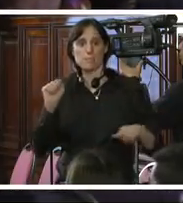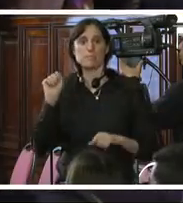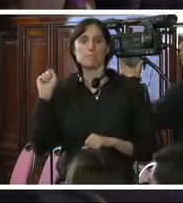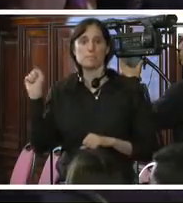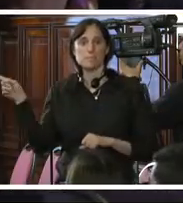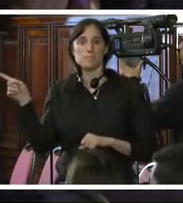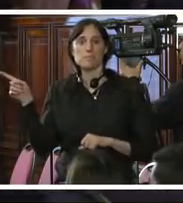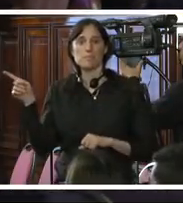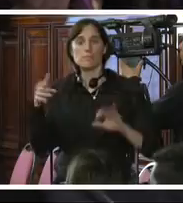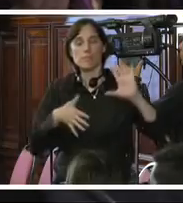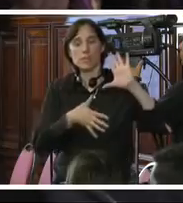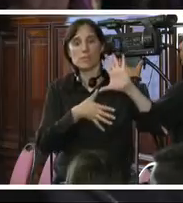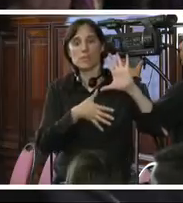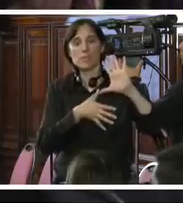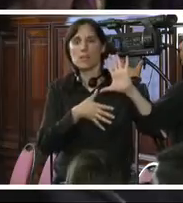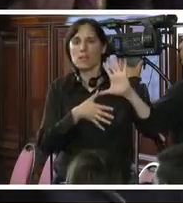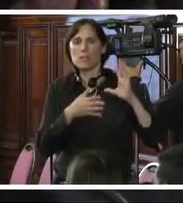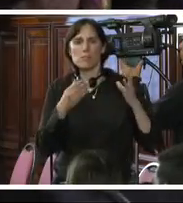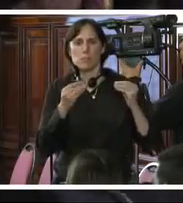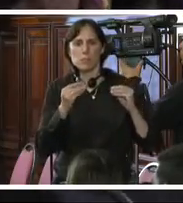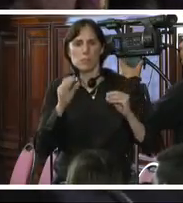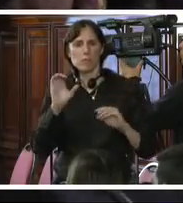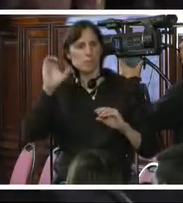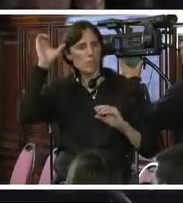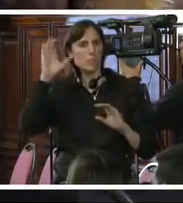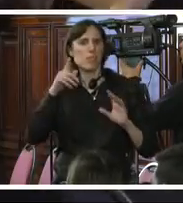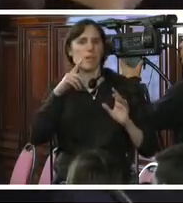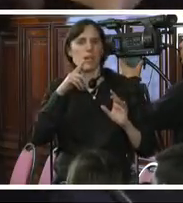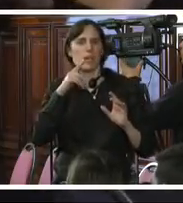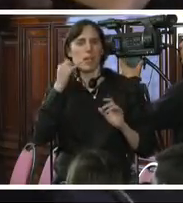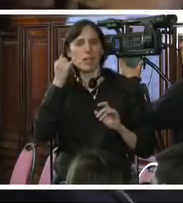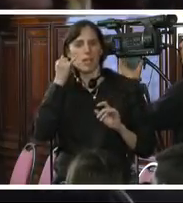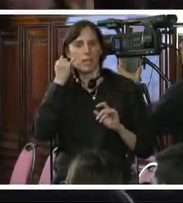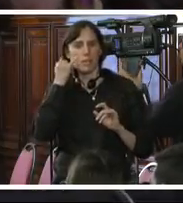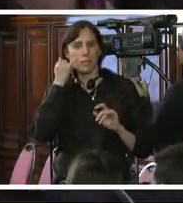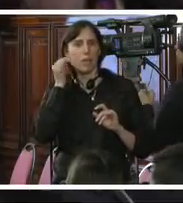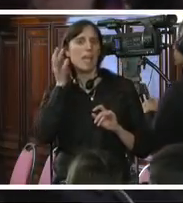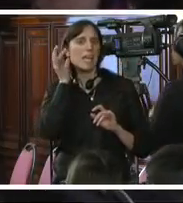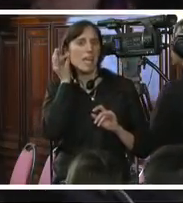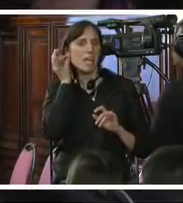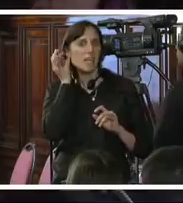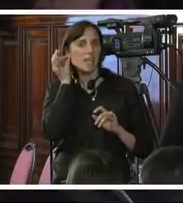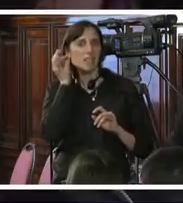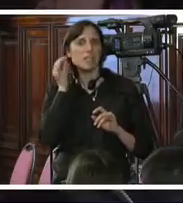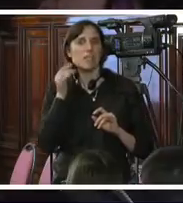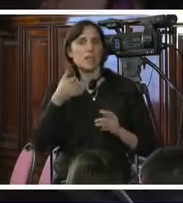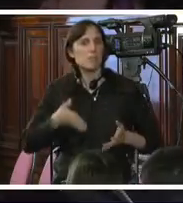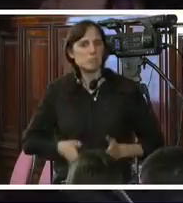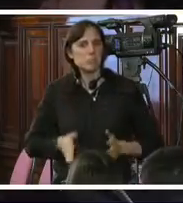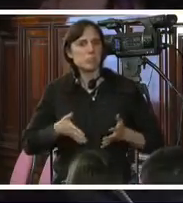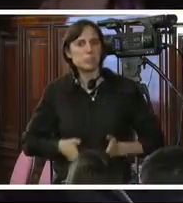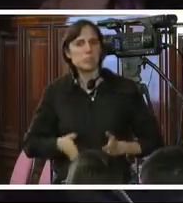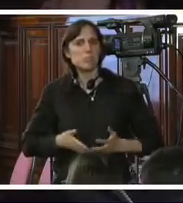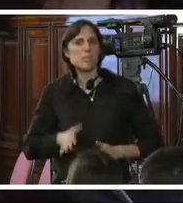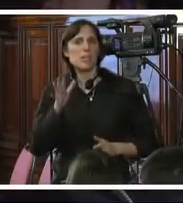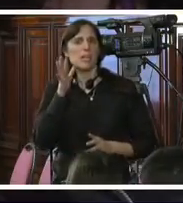América Latina y el Caribe viven una pandemia de violencia sexual contra niñas y es la única región en el mundo en donde los partos en